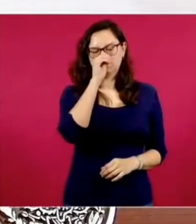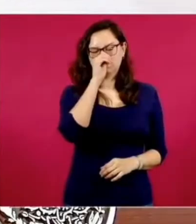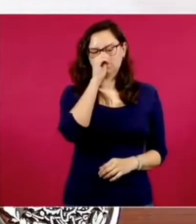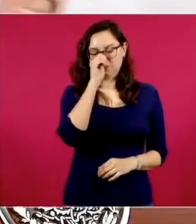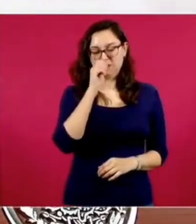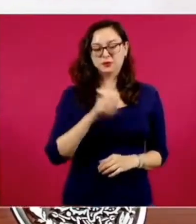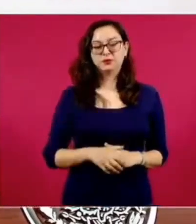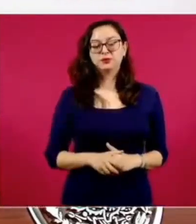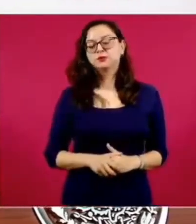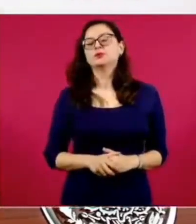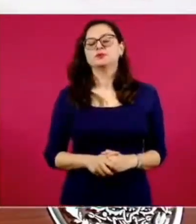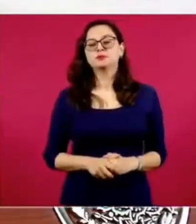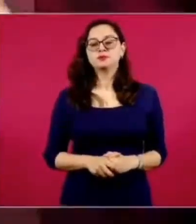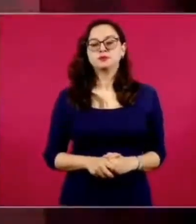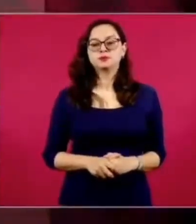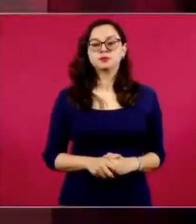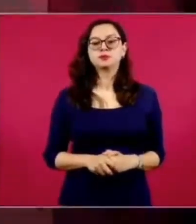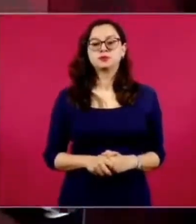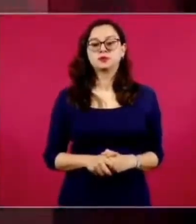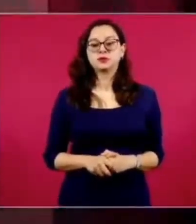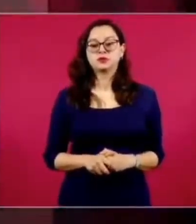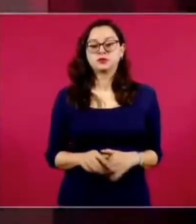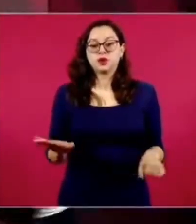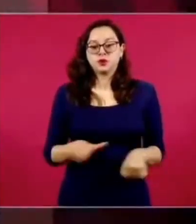Porque por los intereses que hay, esto no lo van a hacer